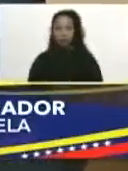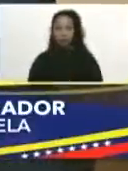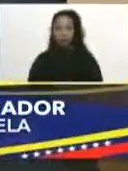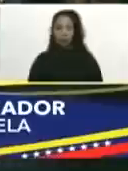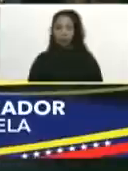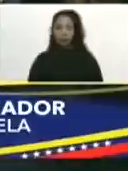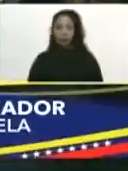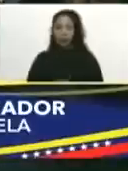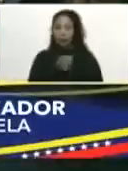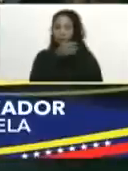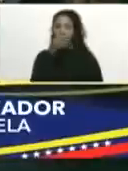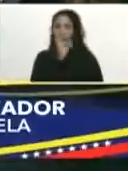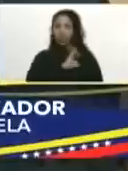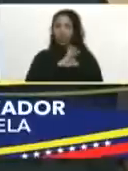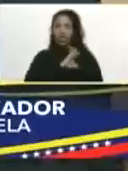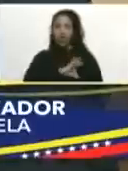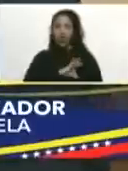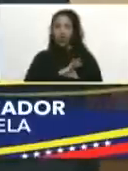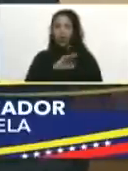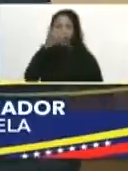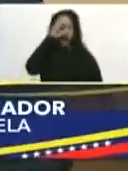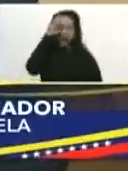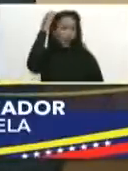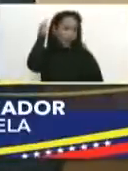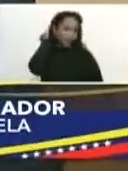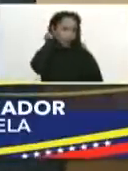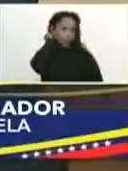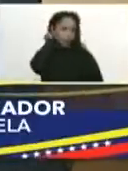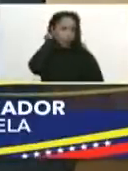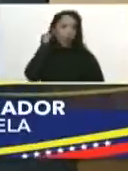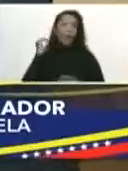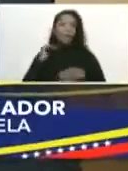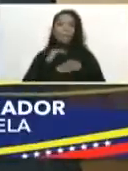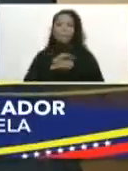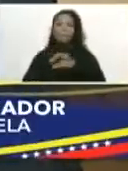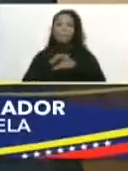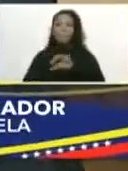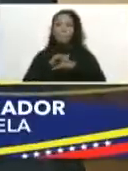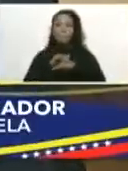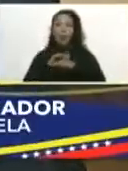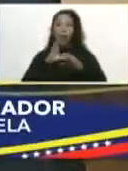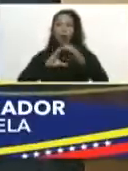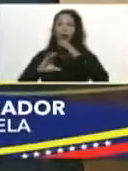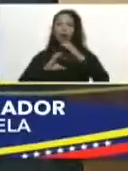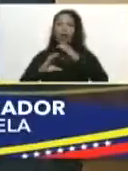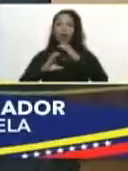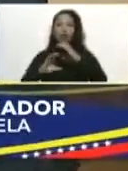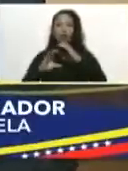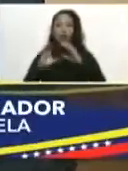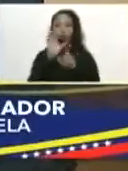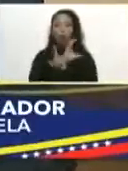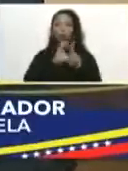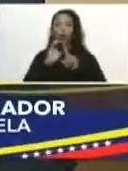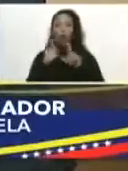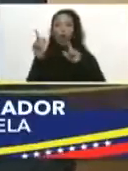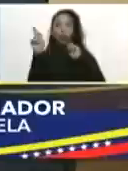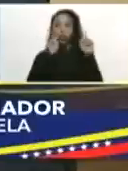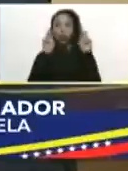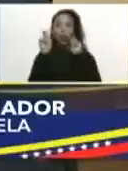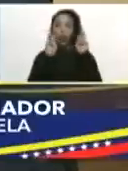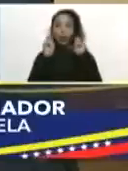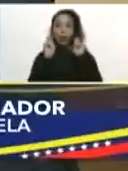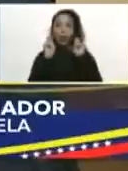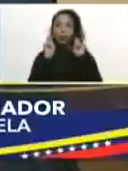Excelentísimo señor Freddy Yáñez, vicepresidente sectorial de Comunicación, Cultura y Turismo y